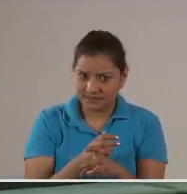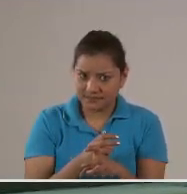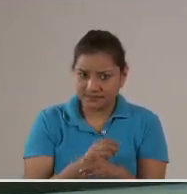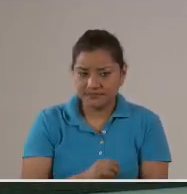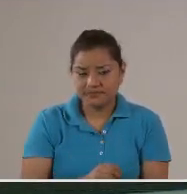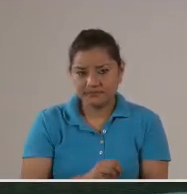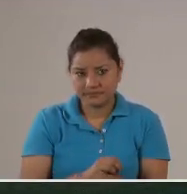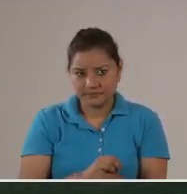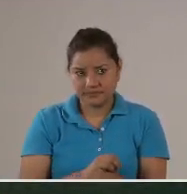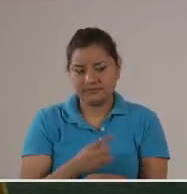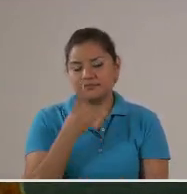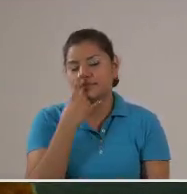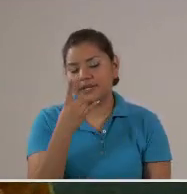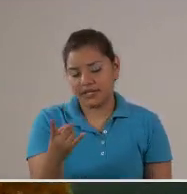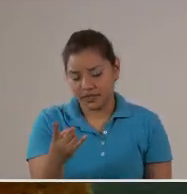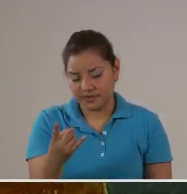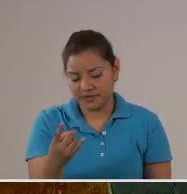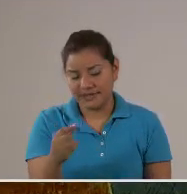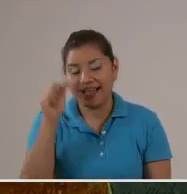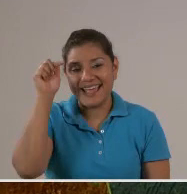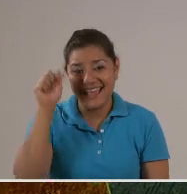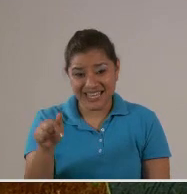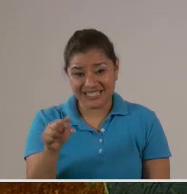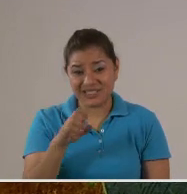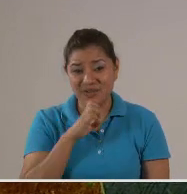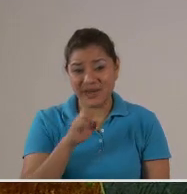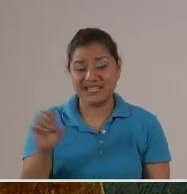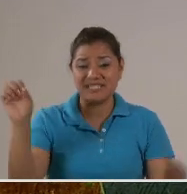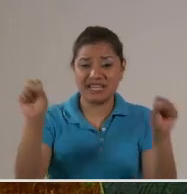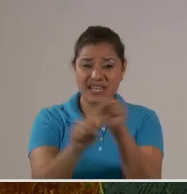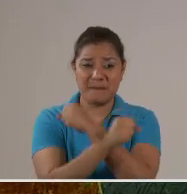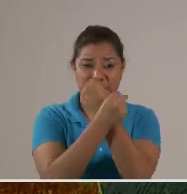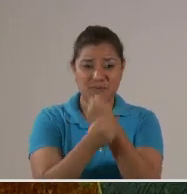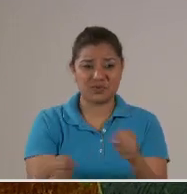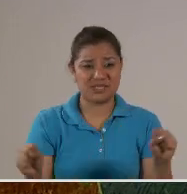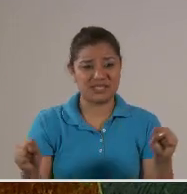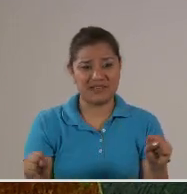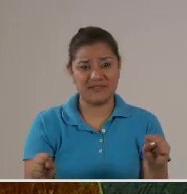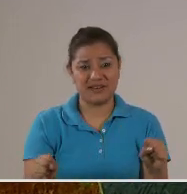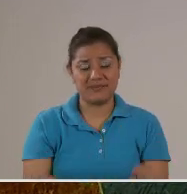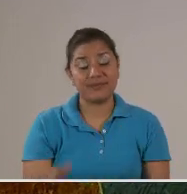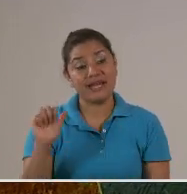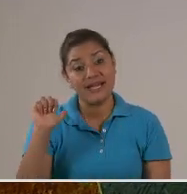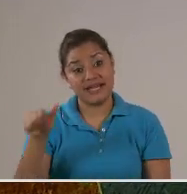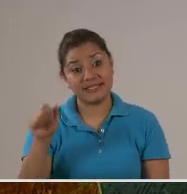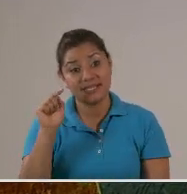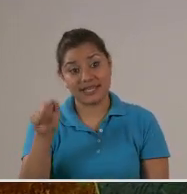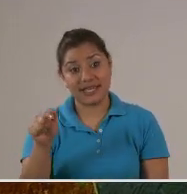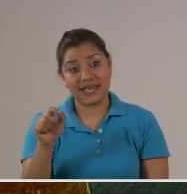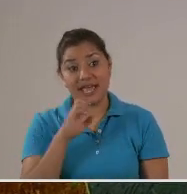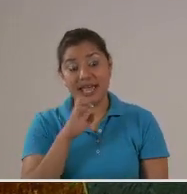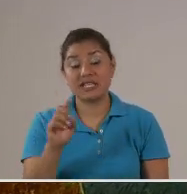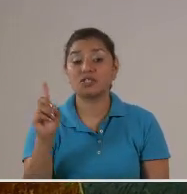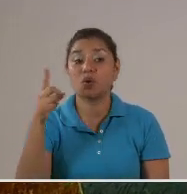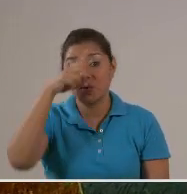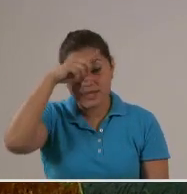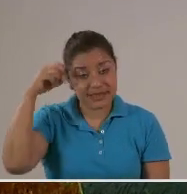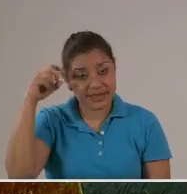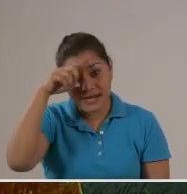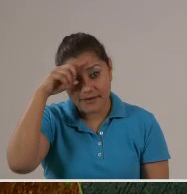dije mal esto es imposible Así que es es un